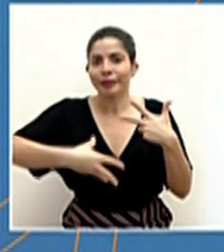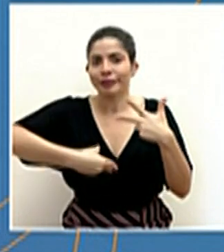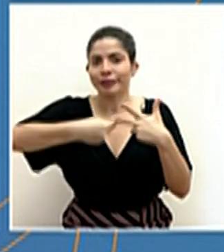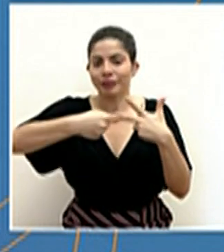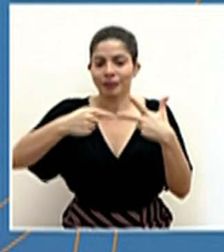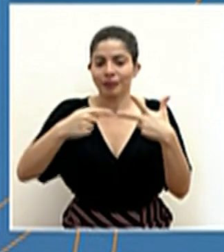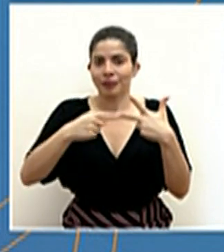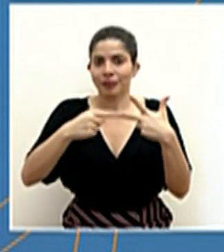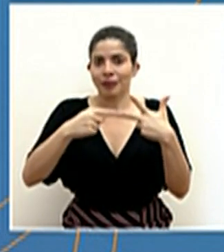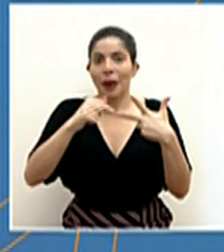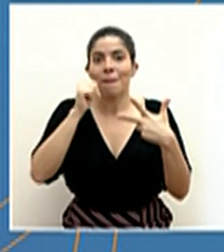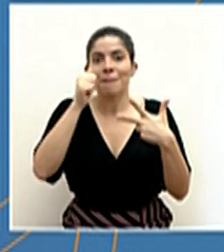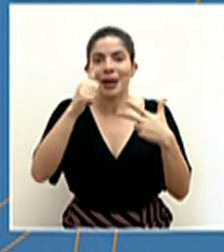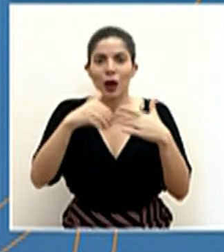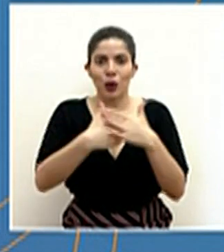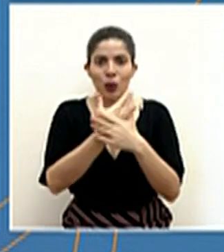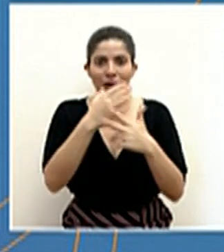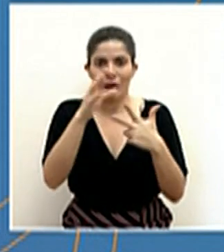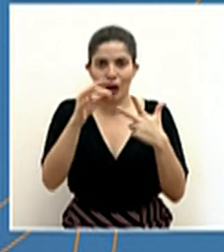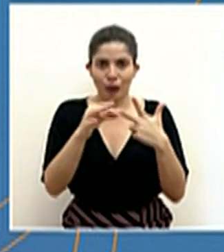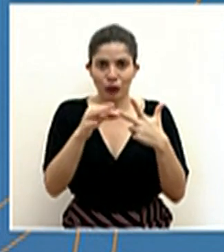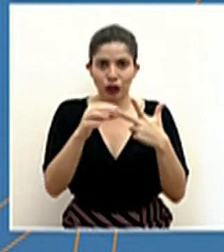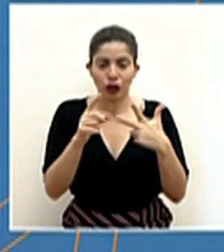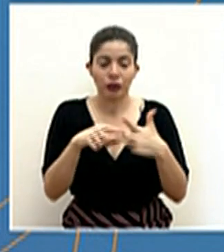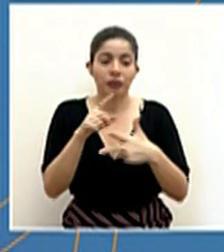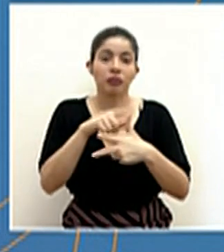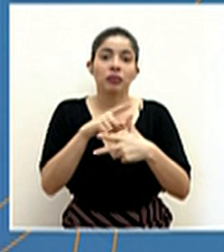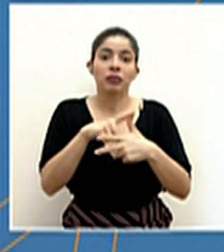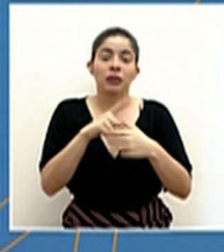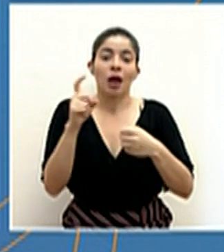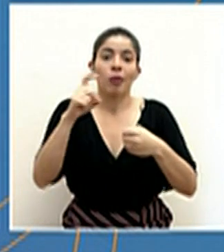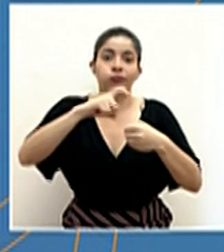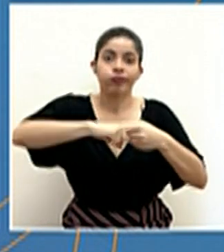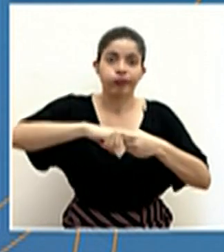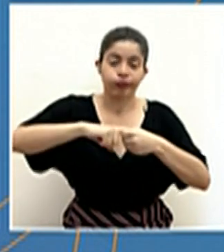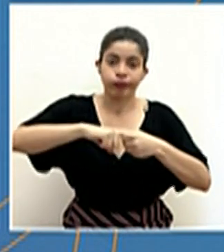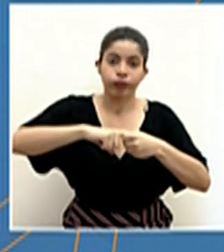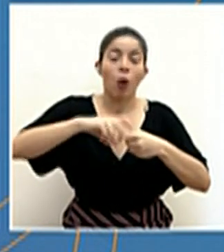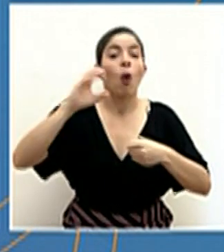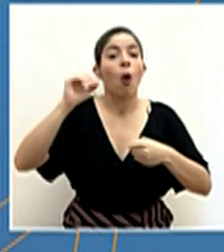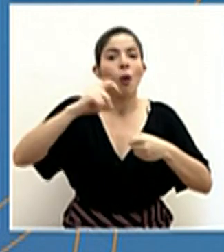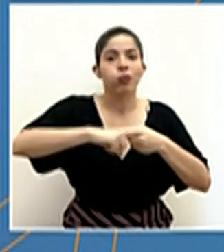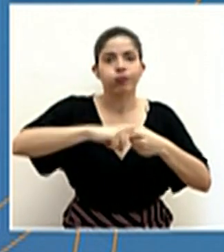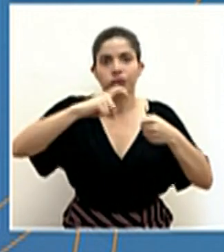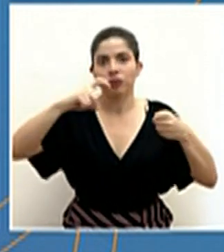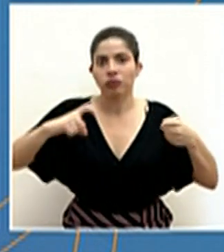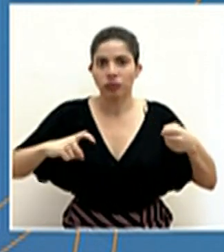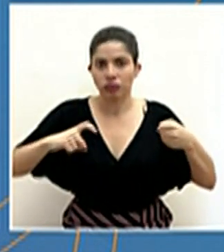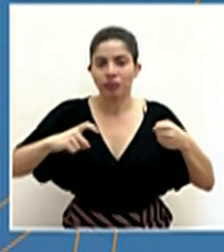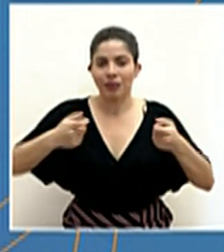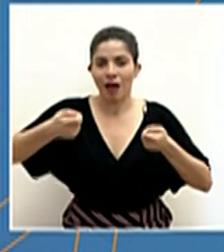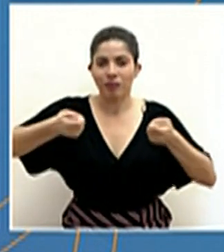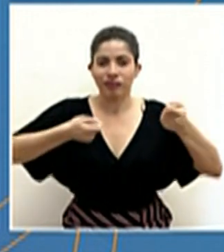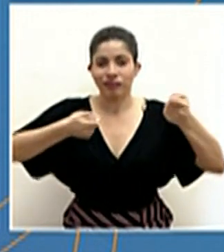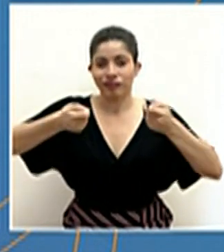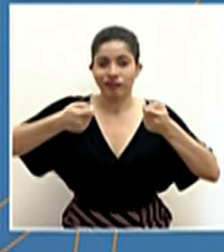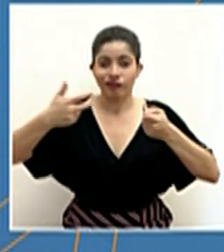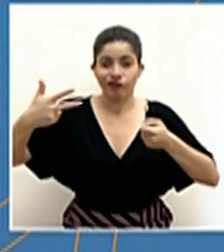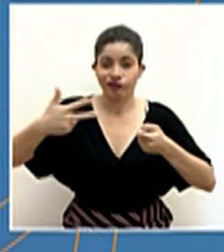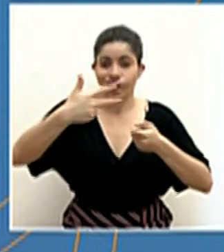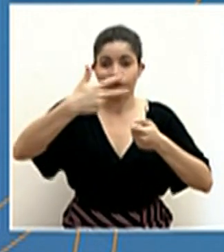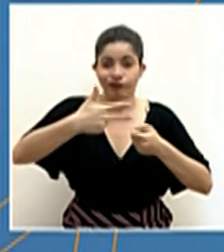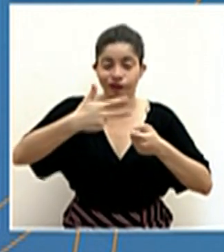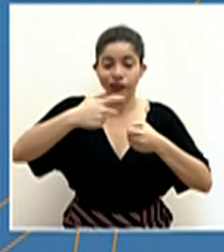que entra en vigor mañana, como mencioné, el enganche o desenganche de cabezal con